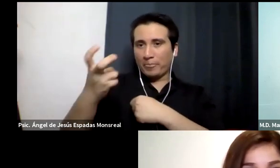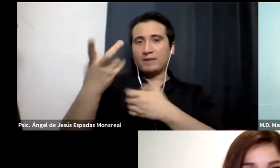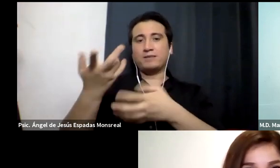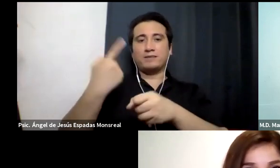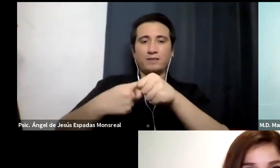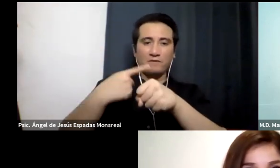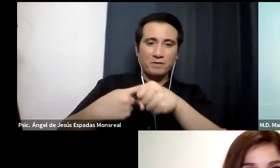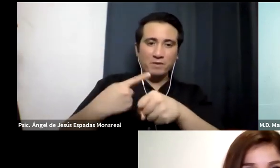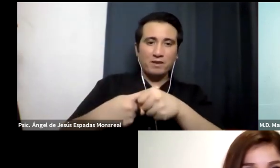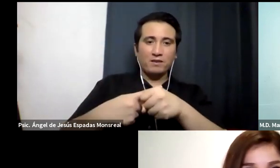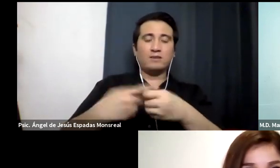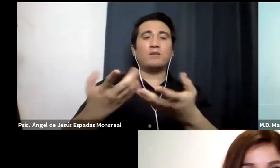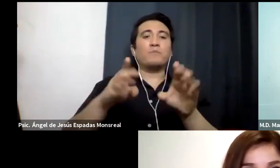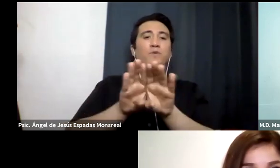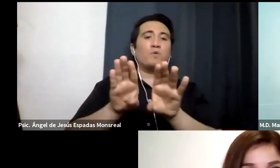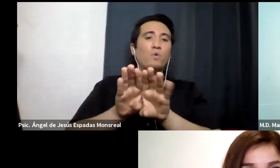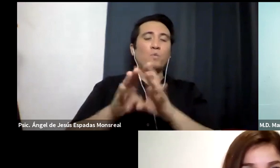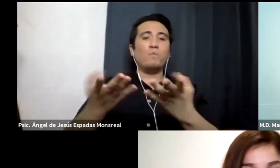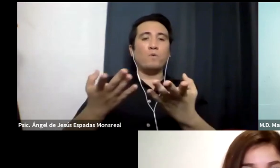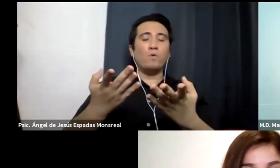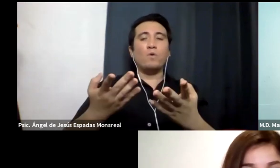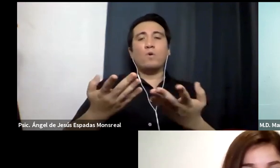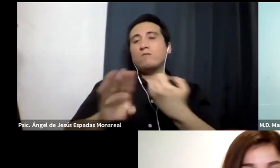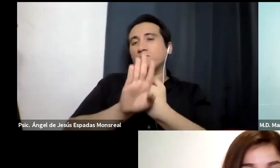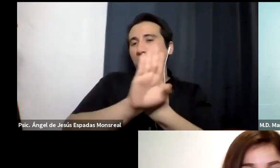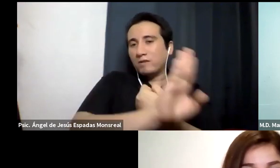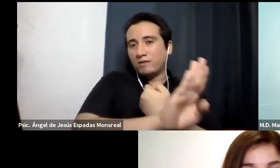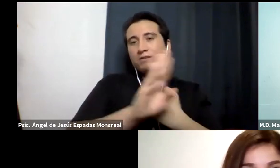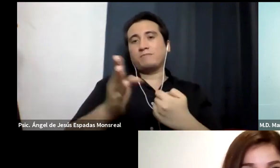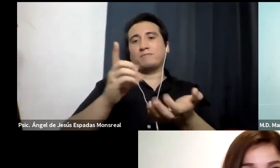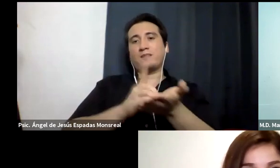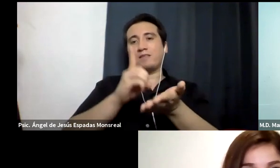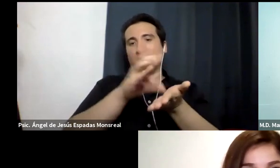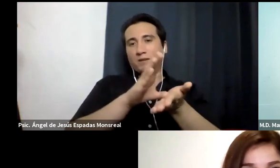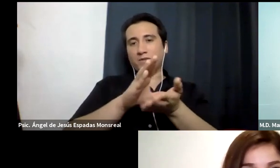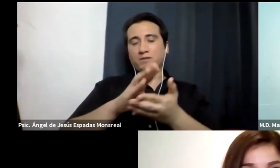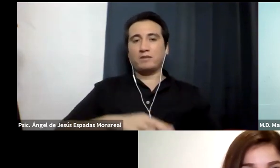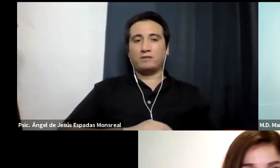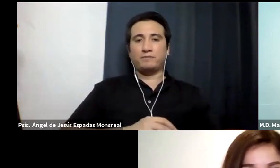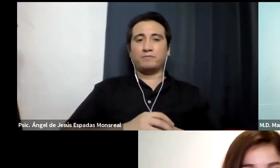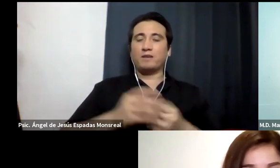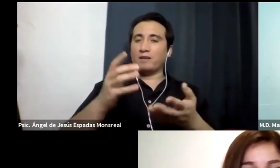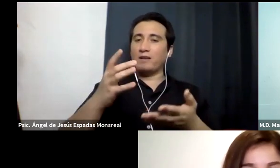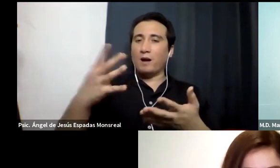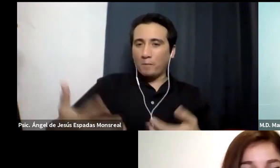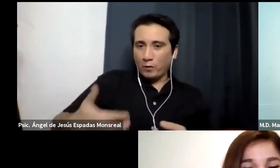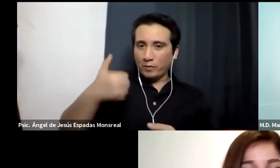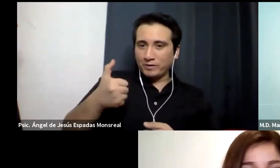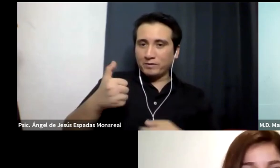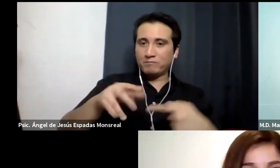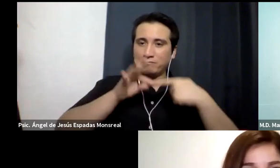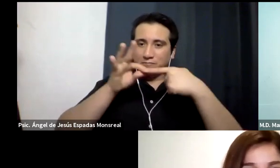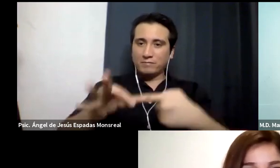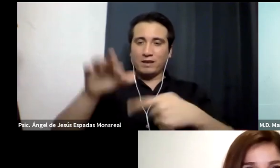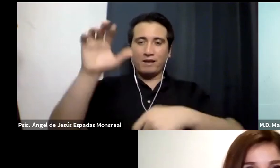enfermedades y también como un factor de prevención de la discapacidad. Entonces, aprovechemos la presencia la tarde de hoy de la licenciada